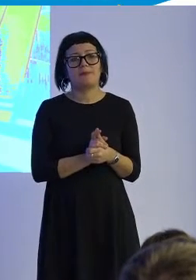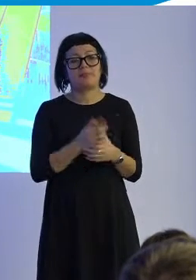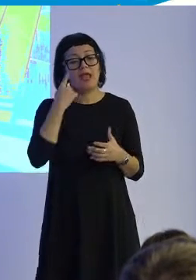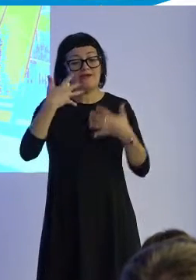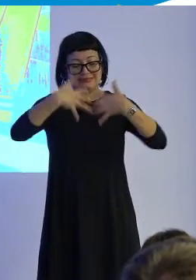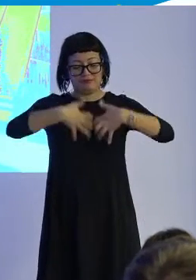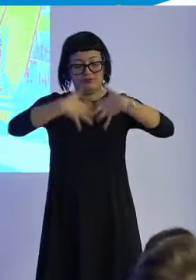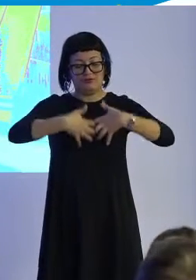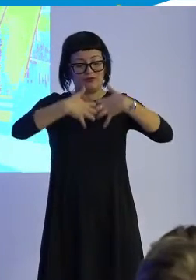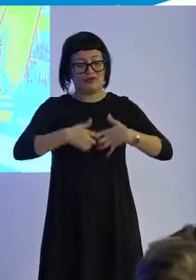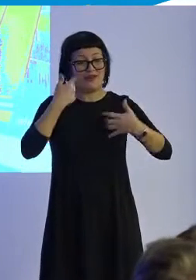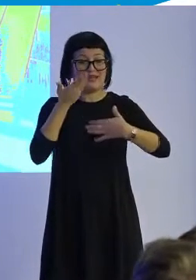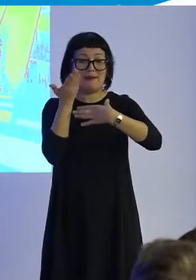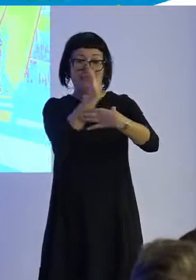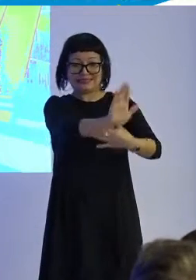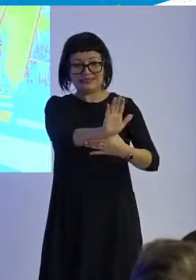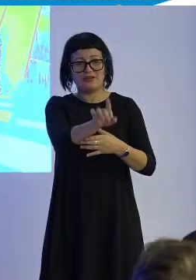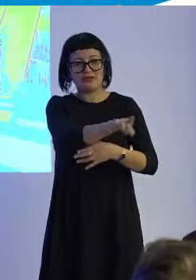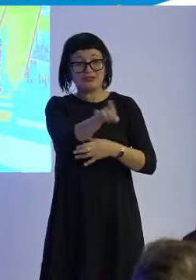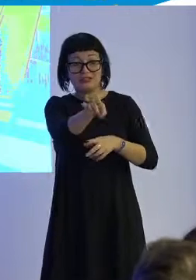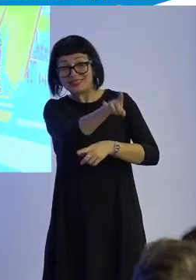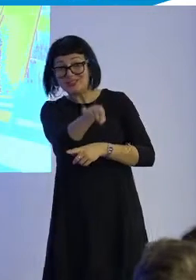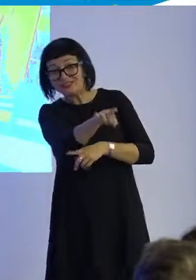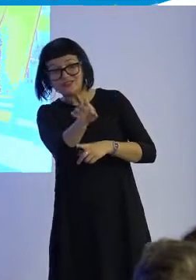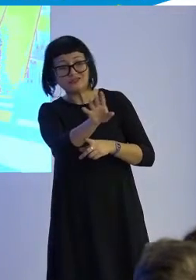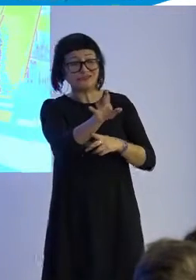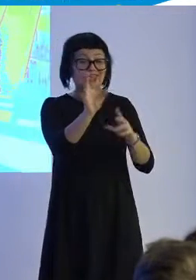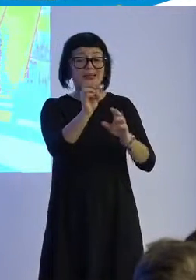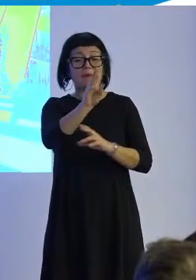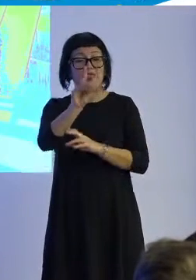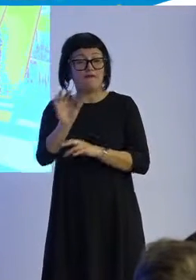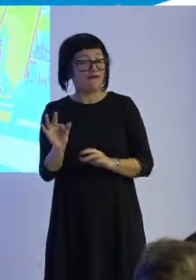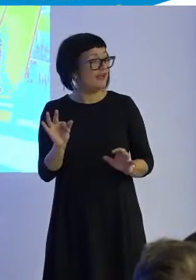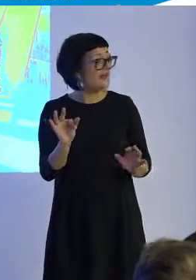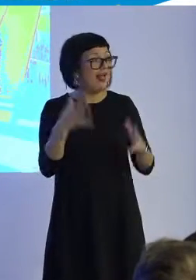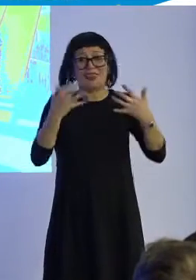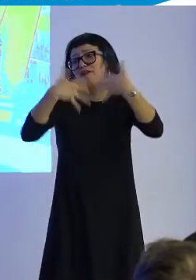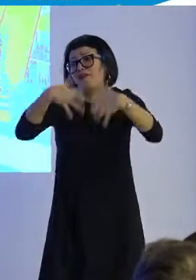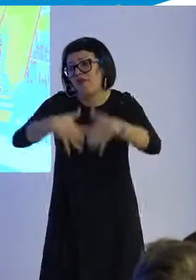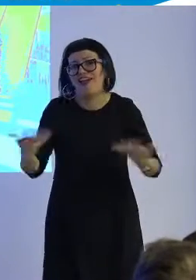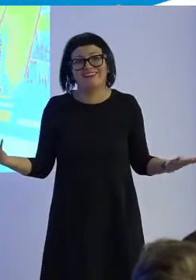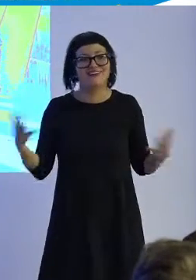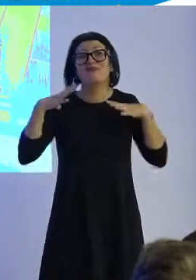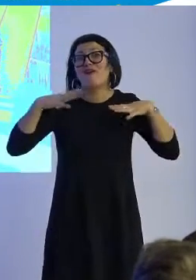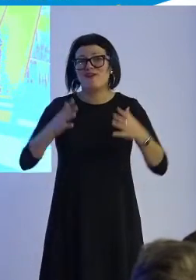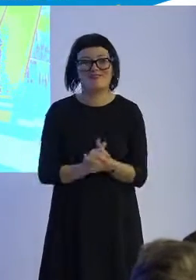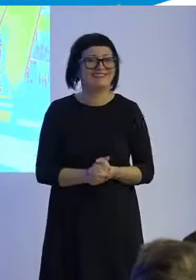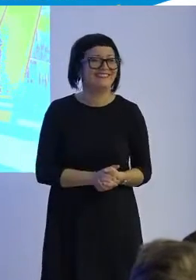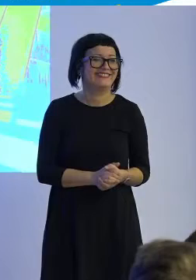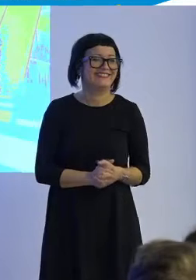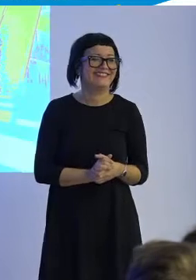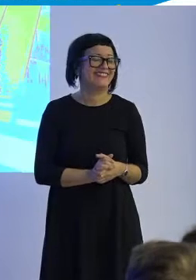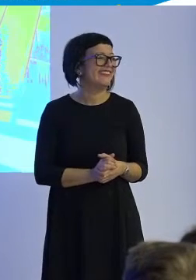si funciona la presentación. ¿No? Sí. Es un PDF. Tiene que funcionar, por favor.